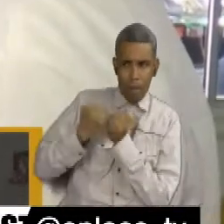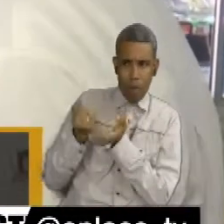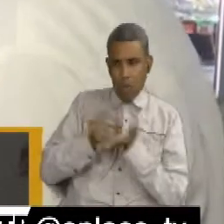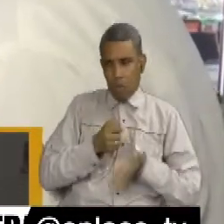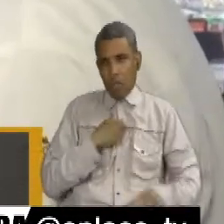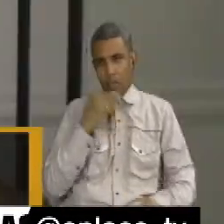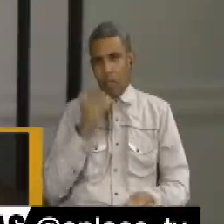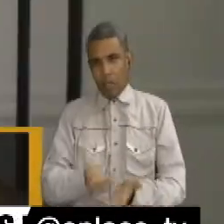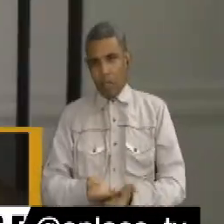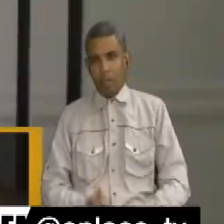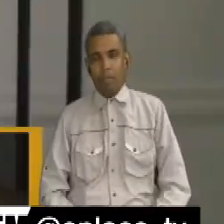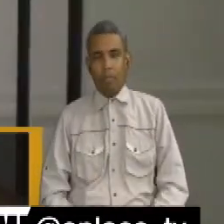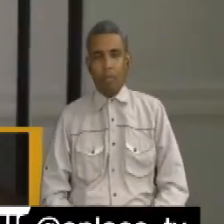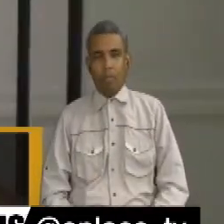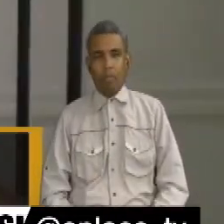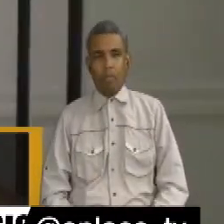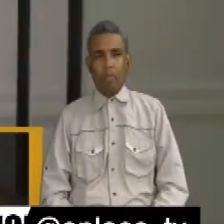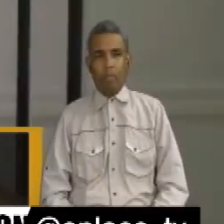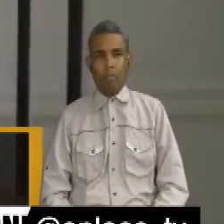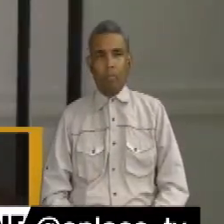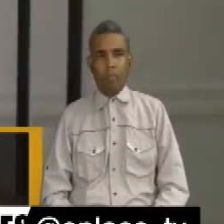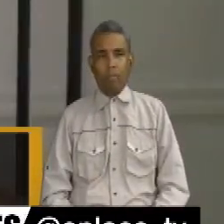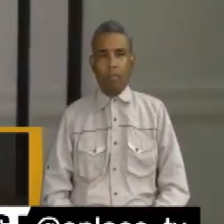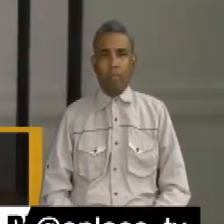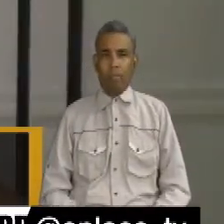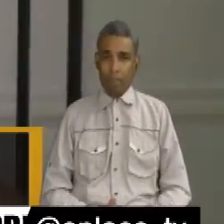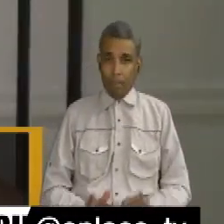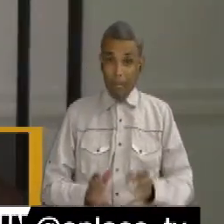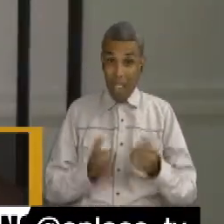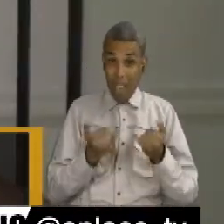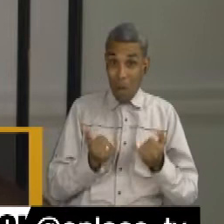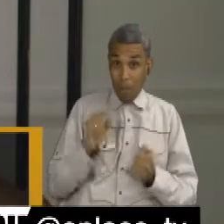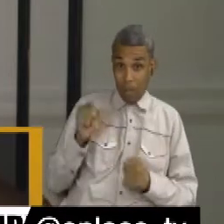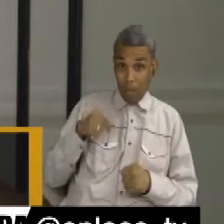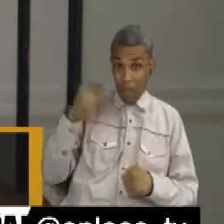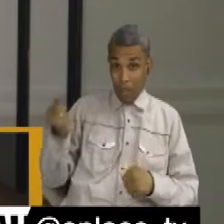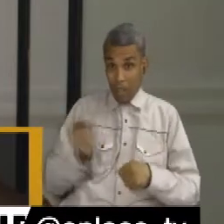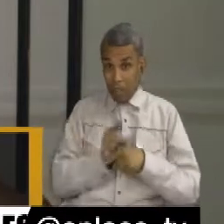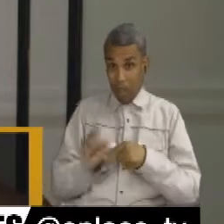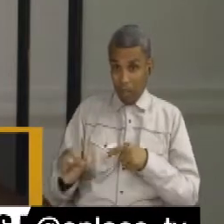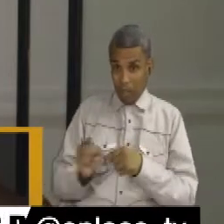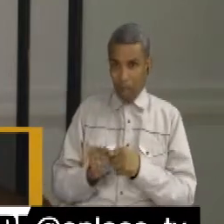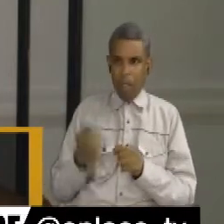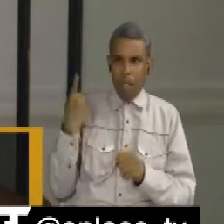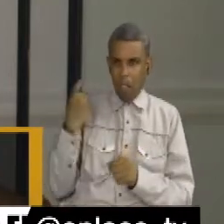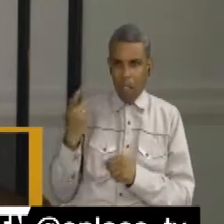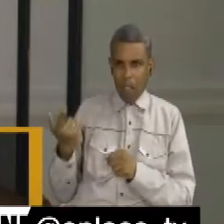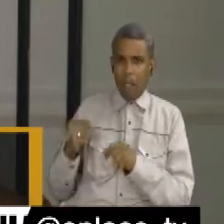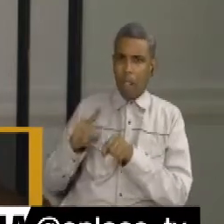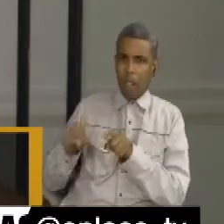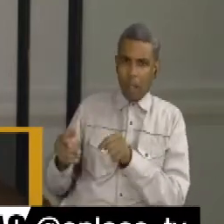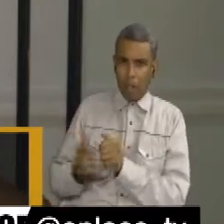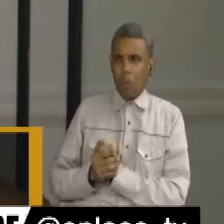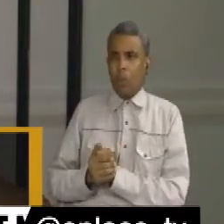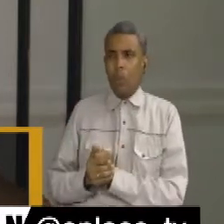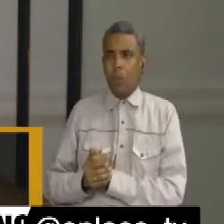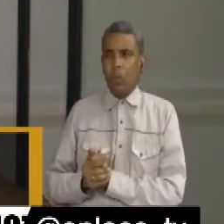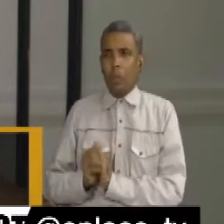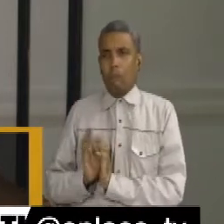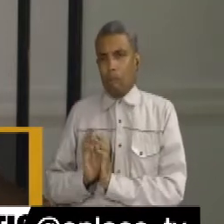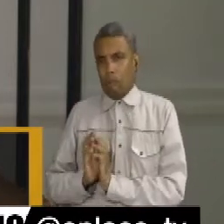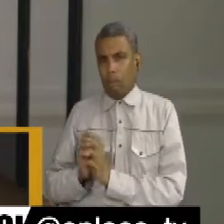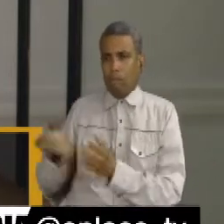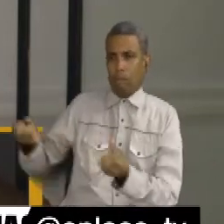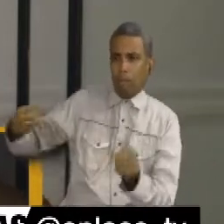pago a proveedores. Y lo que queda esta semana es colocarnos a paz y salvo con todos nuestros proveedores. Valga ahí la cuña, Pedro, que como siempre lo he